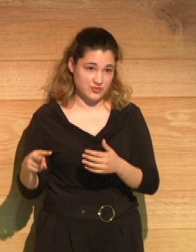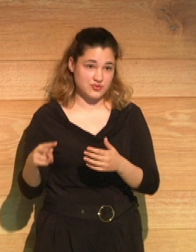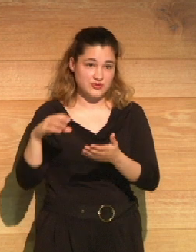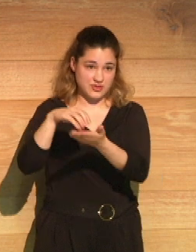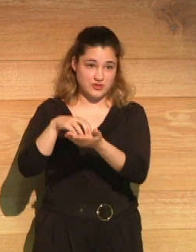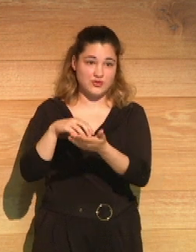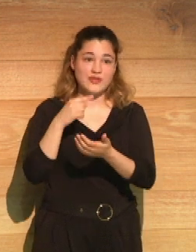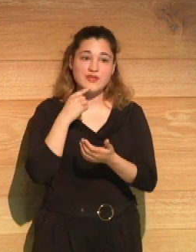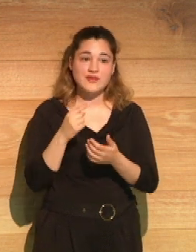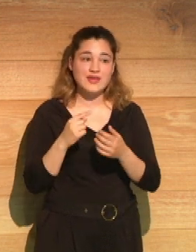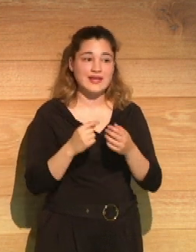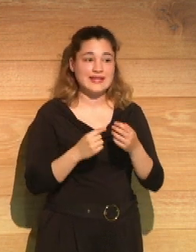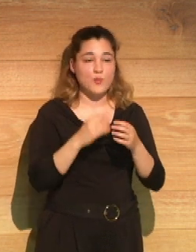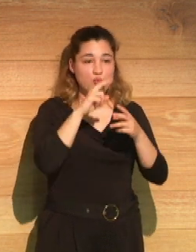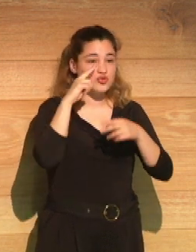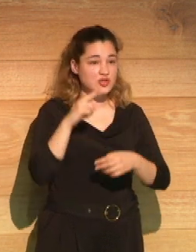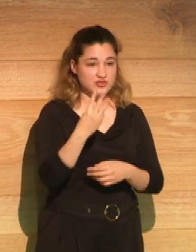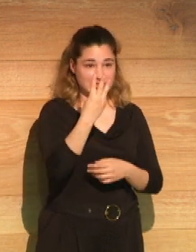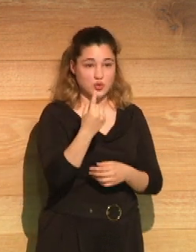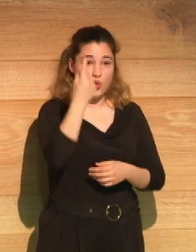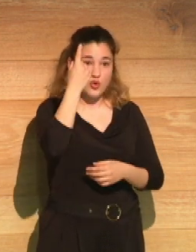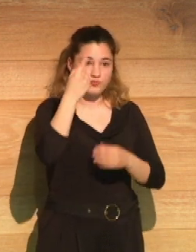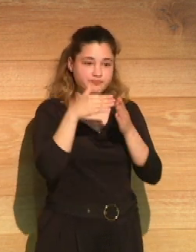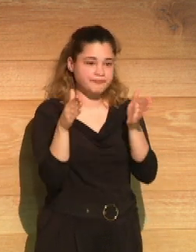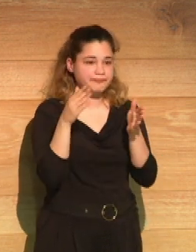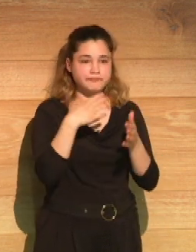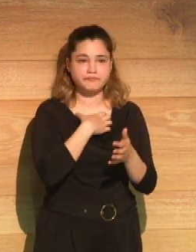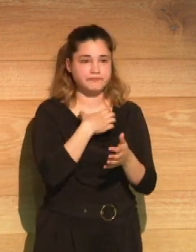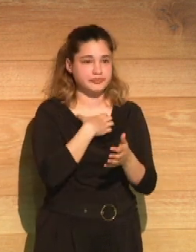en Estados Unidos no podrán reabrir sus puertas y tendrán que